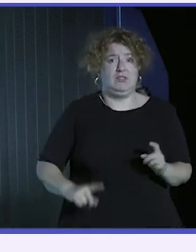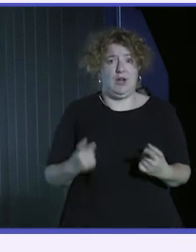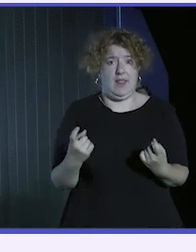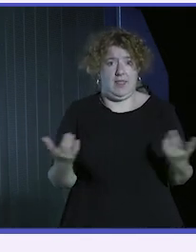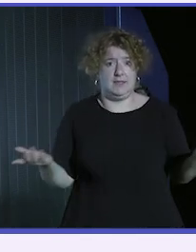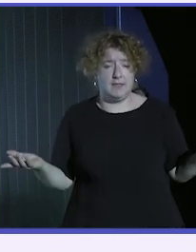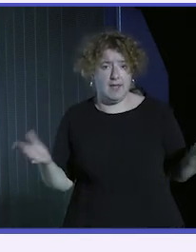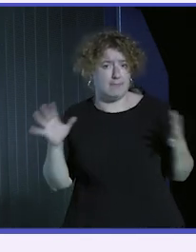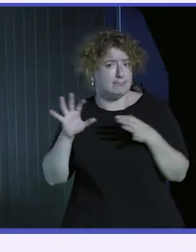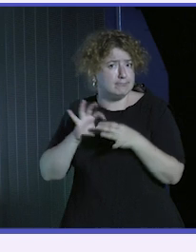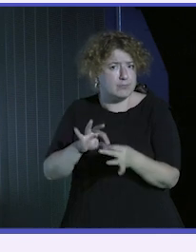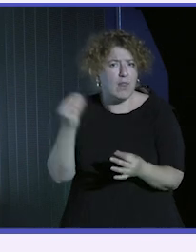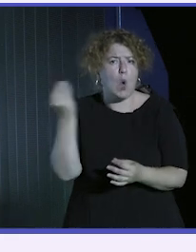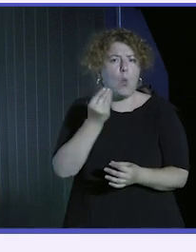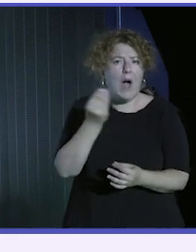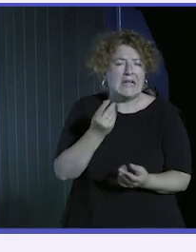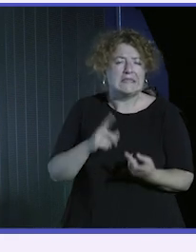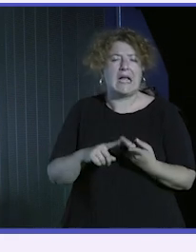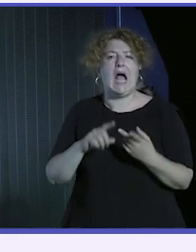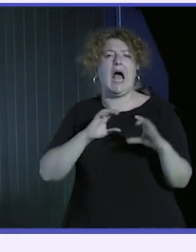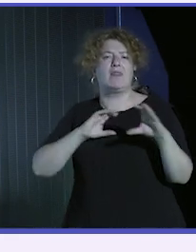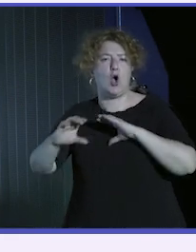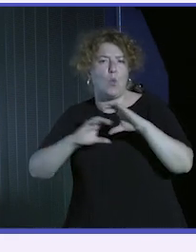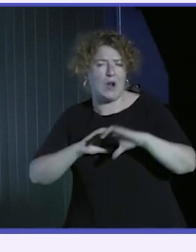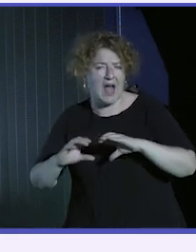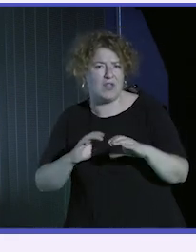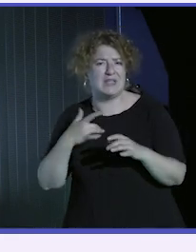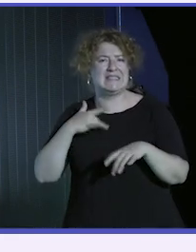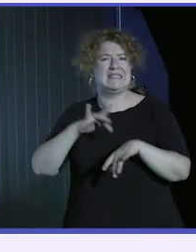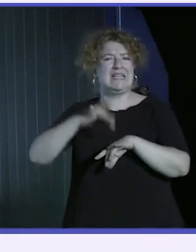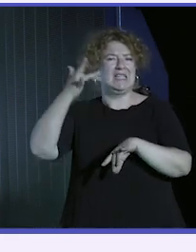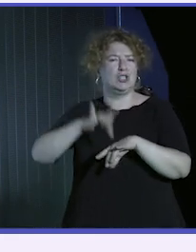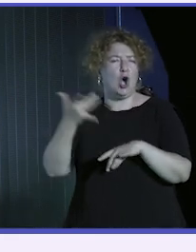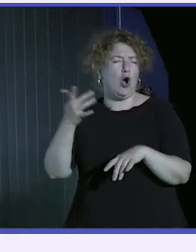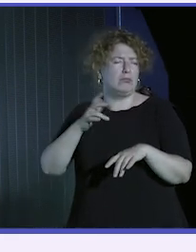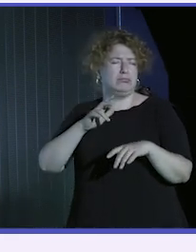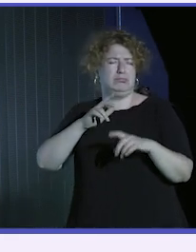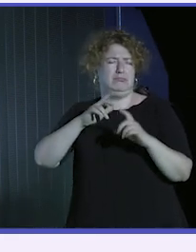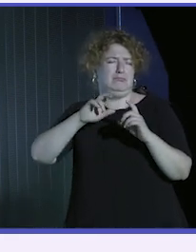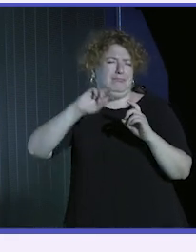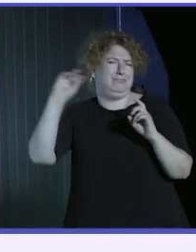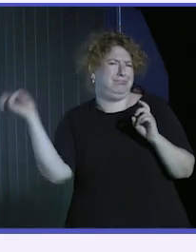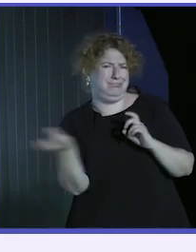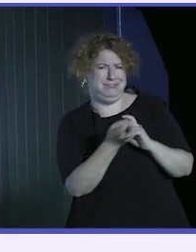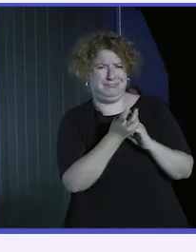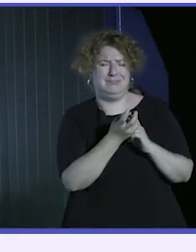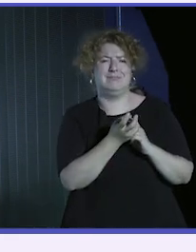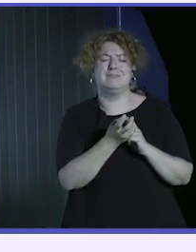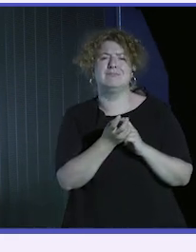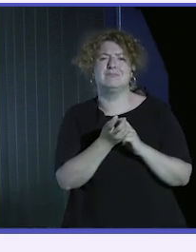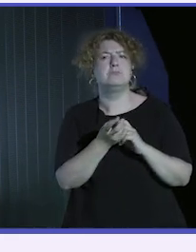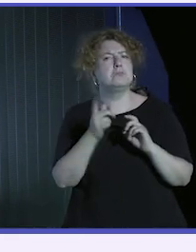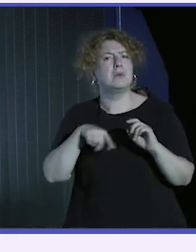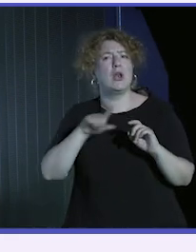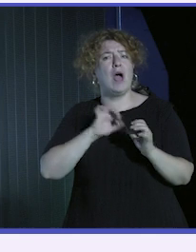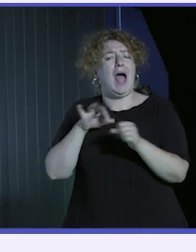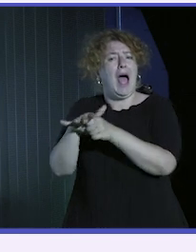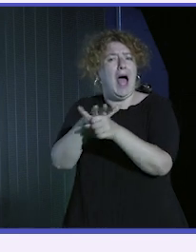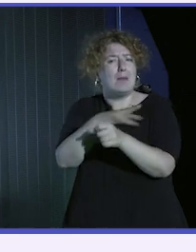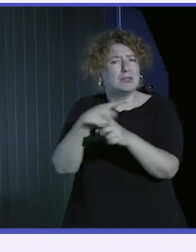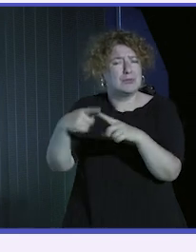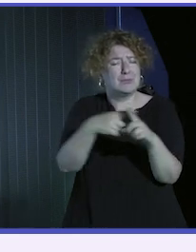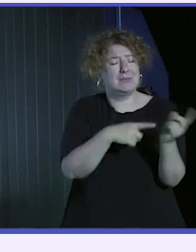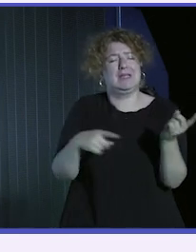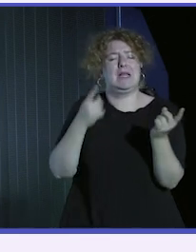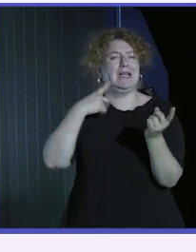en cuántica, tanto como veis en comunicaciones, sensórica y demás, se especialicen en otro tipo de ámbitos y de servicios en